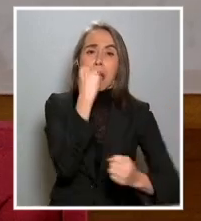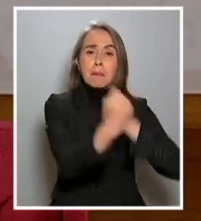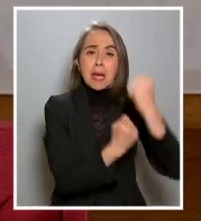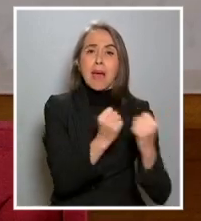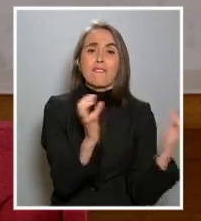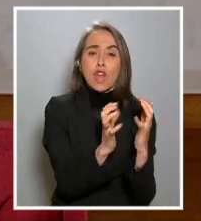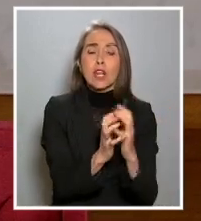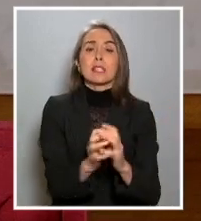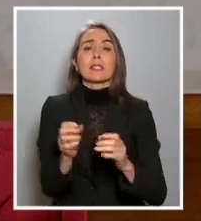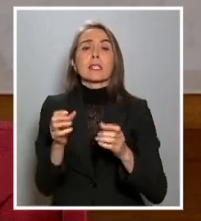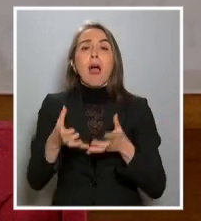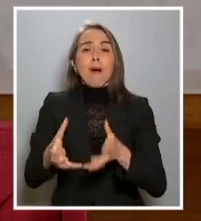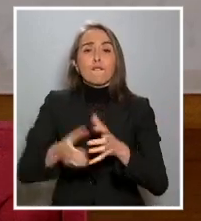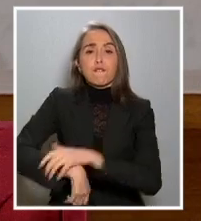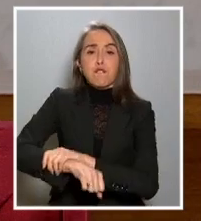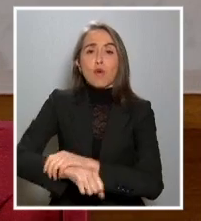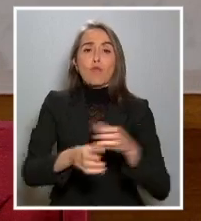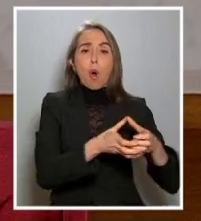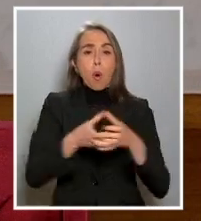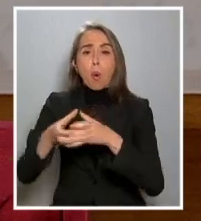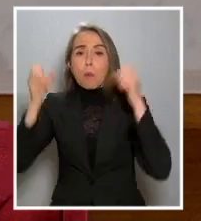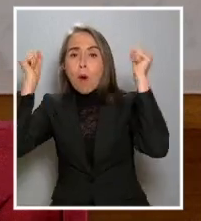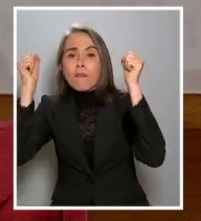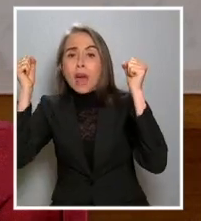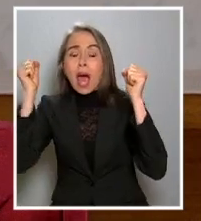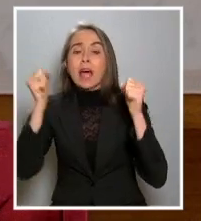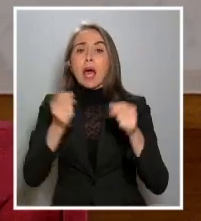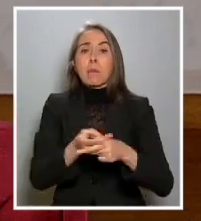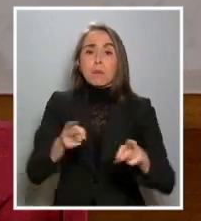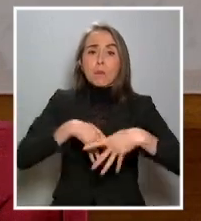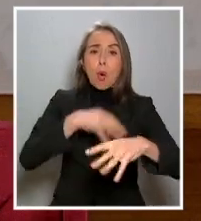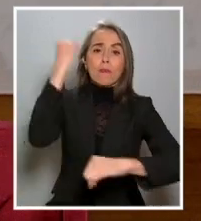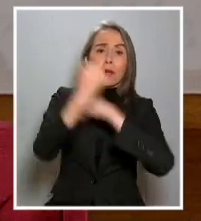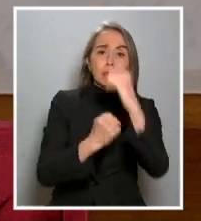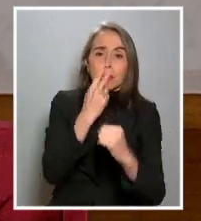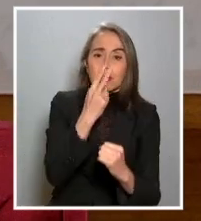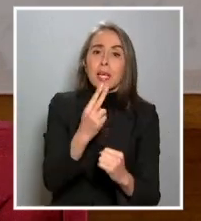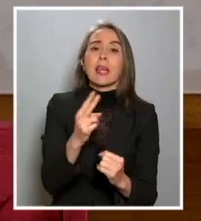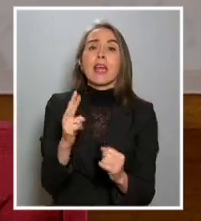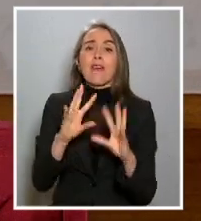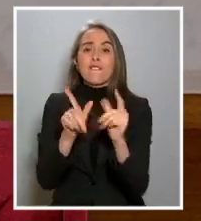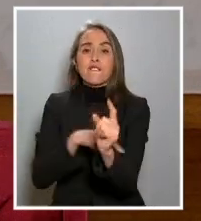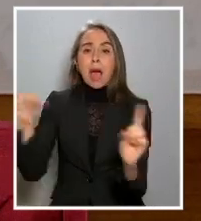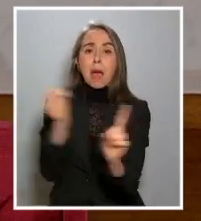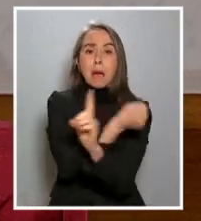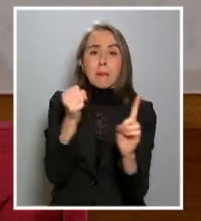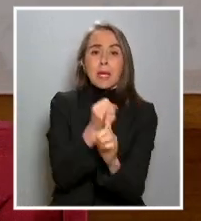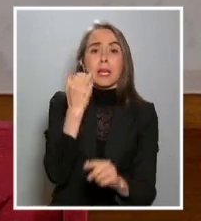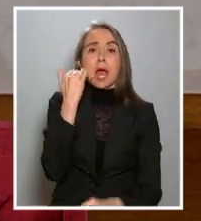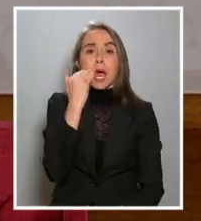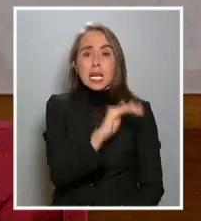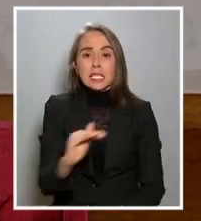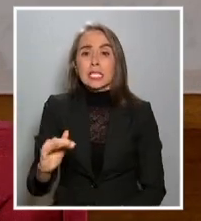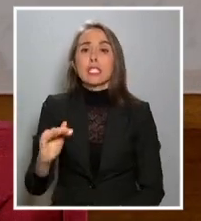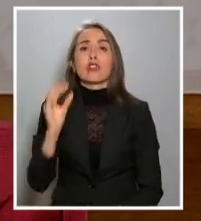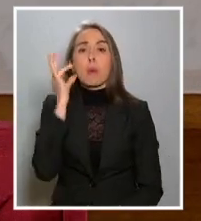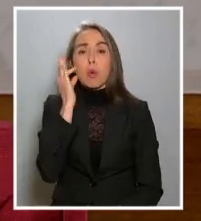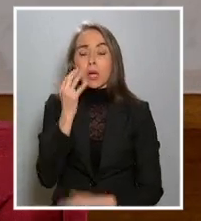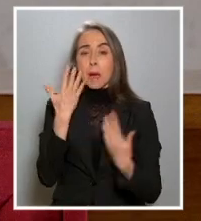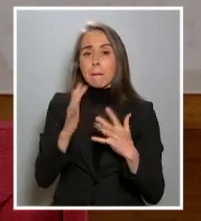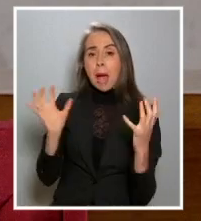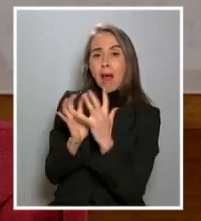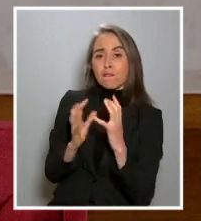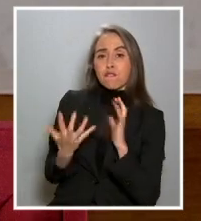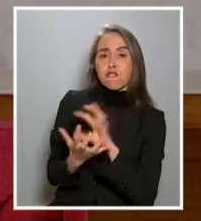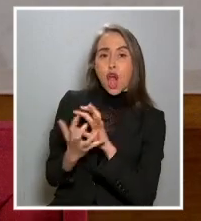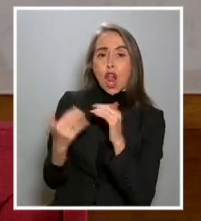barras, lo hemos visto en manifestaciones públicas o en la vida familiar, en el trato a las mujeres y a los niños. Por eso quiero